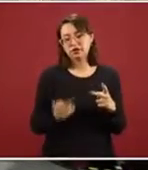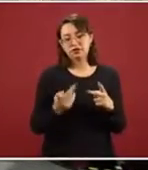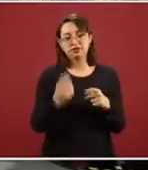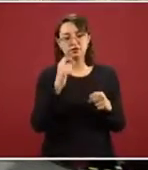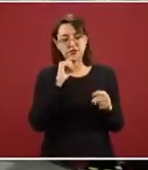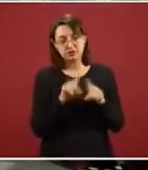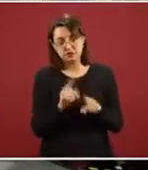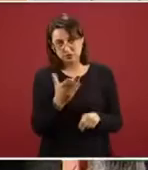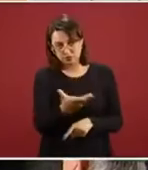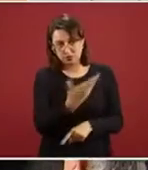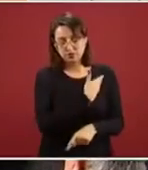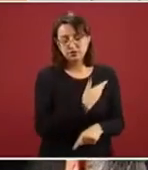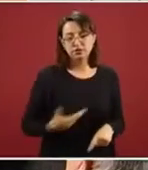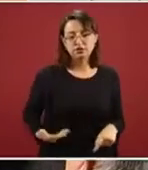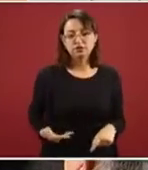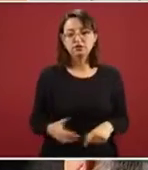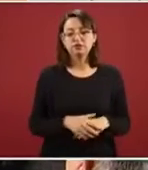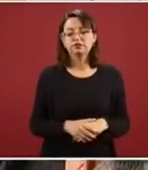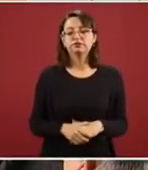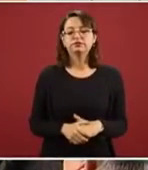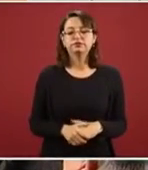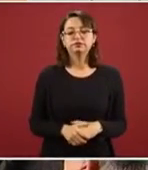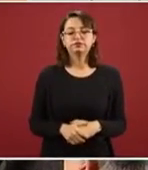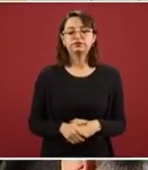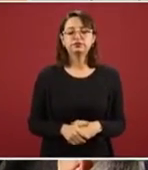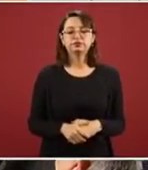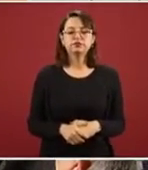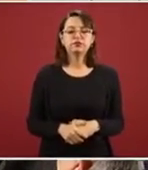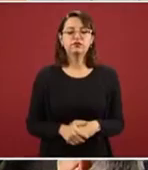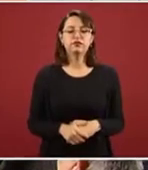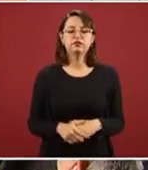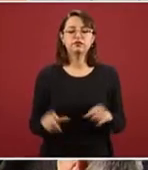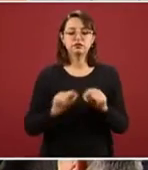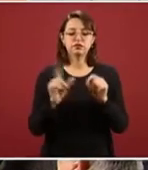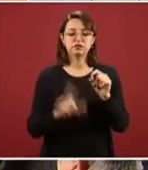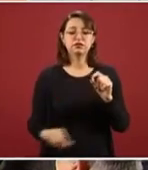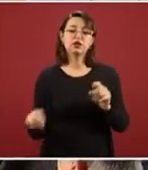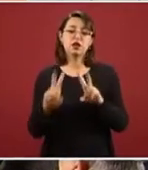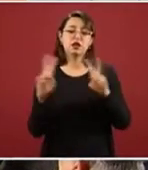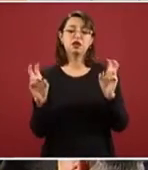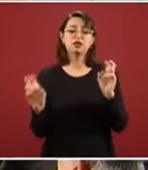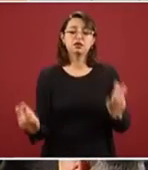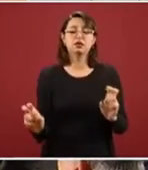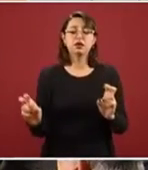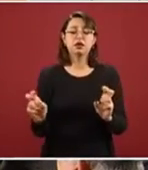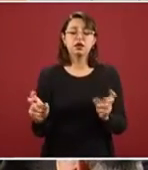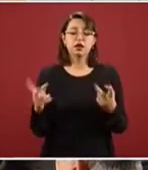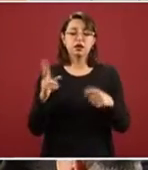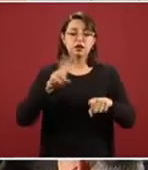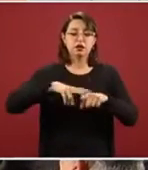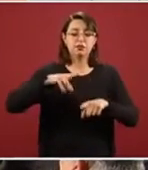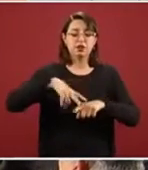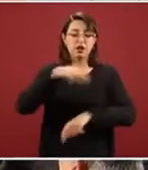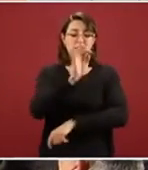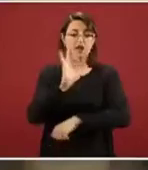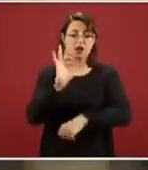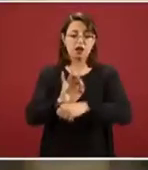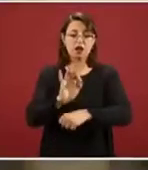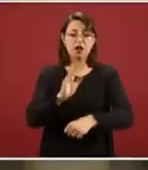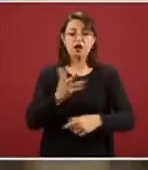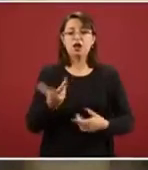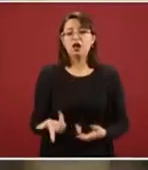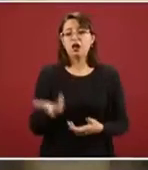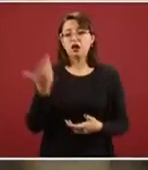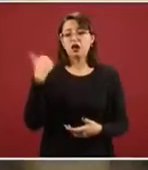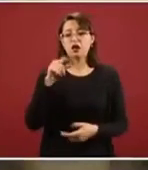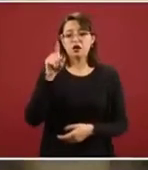presidente. México, en este tema de protección civil, en México se reconoció hace poco que en la